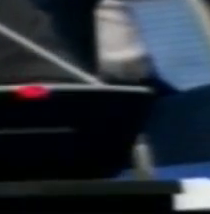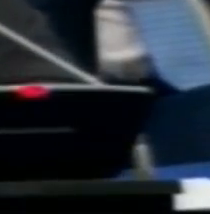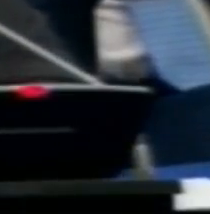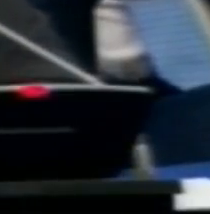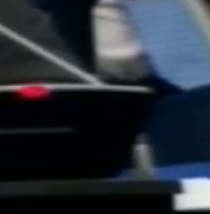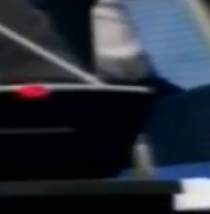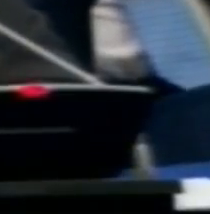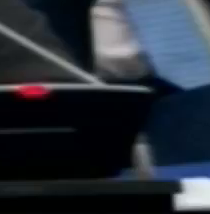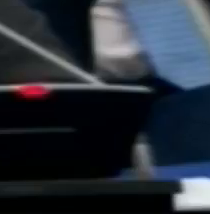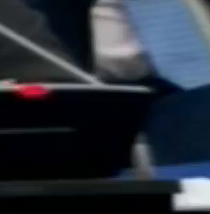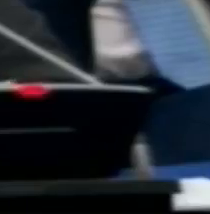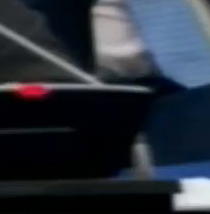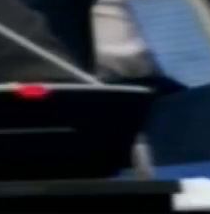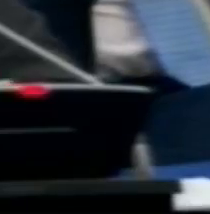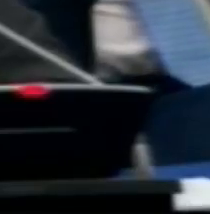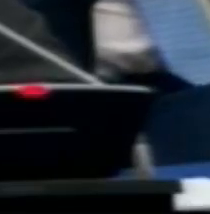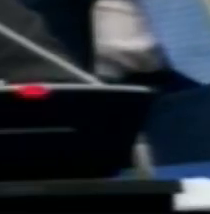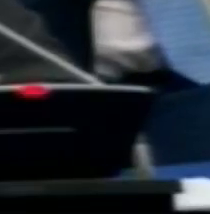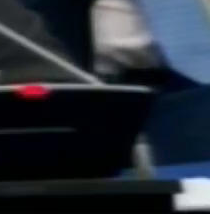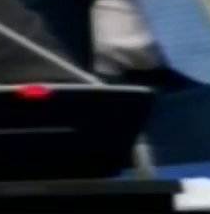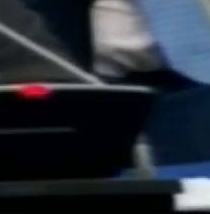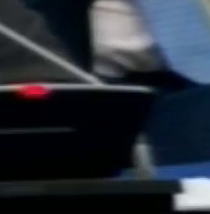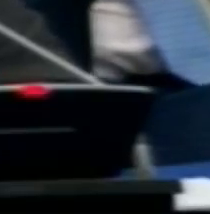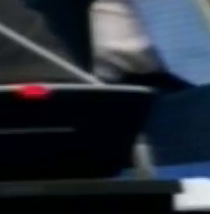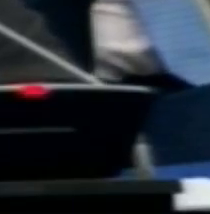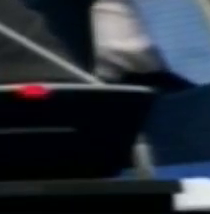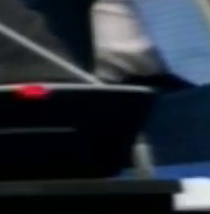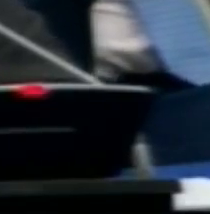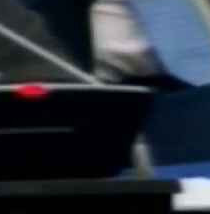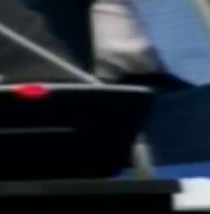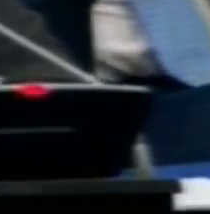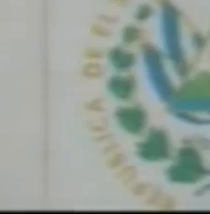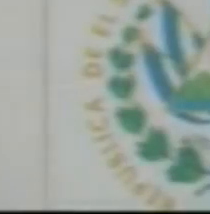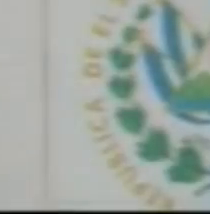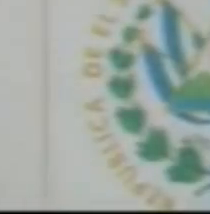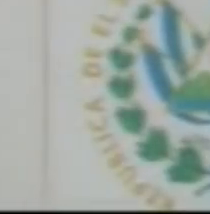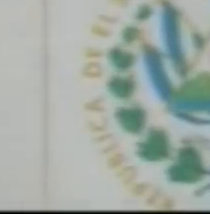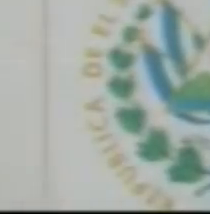por qué contestarla, no se vaya a sentir obligado a hacerlo.